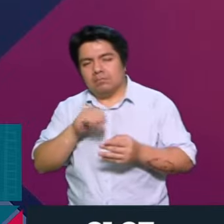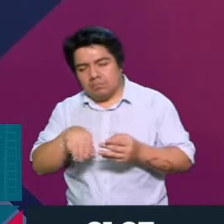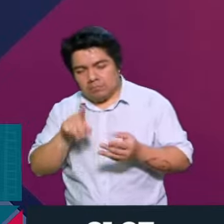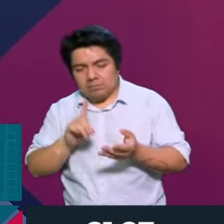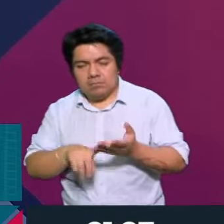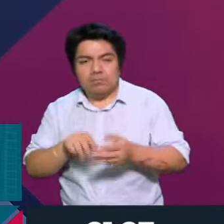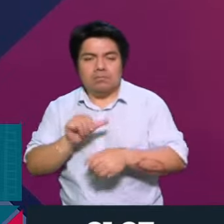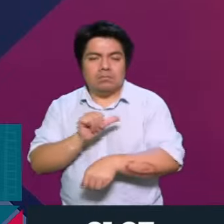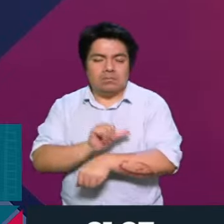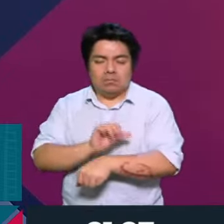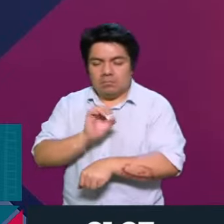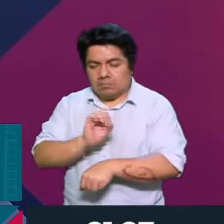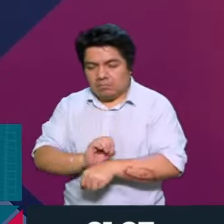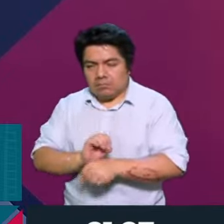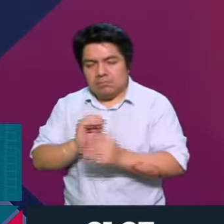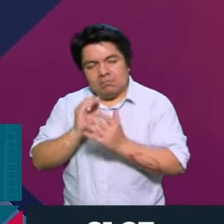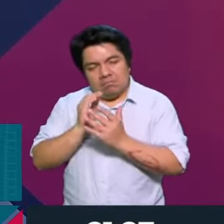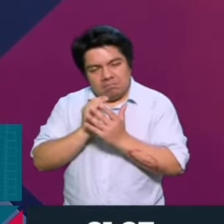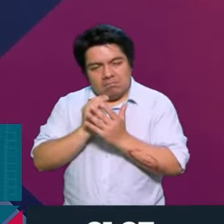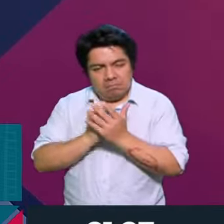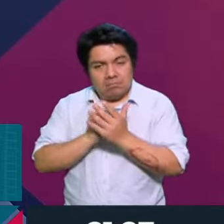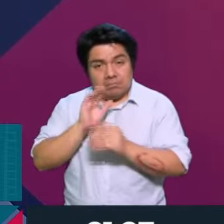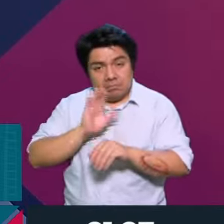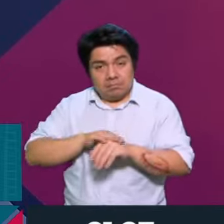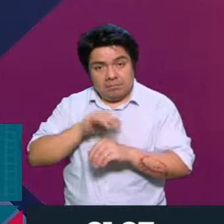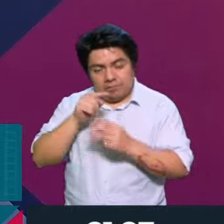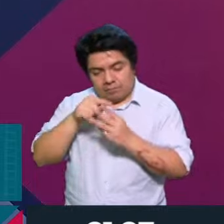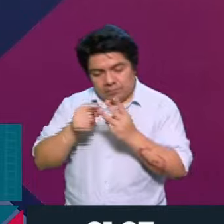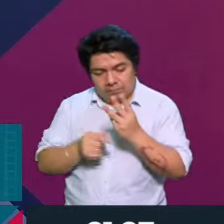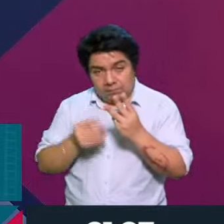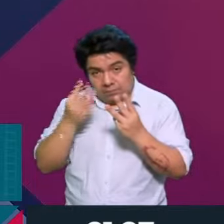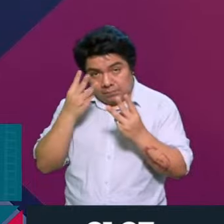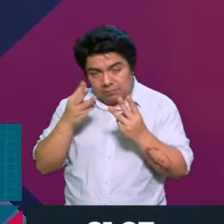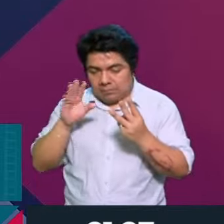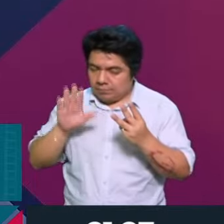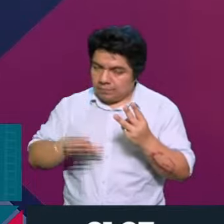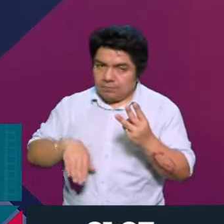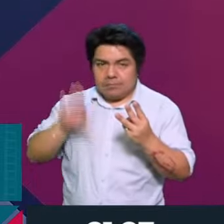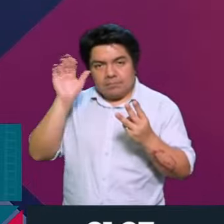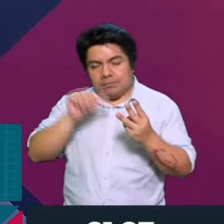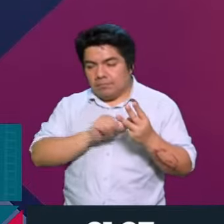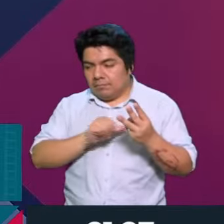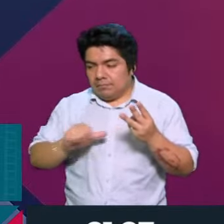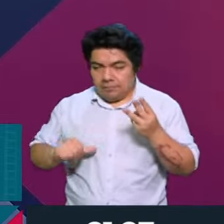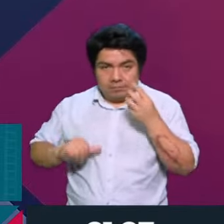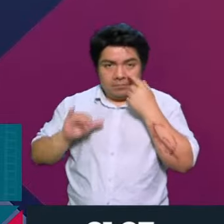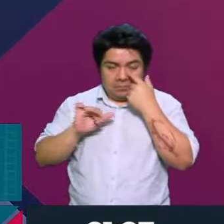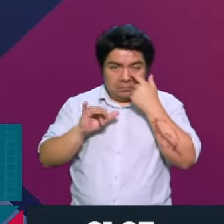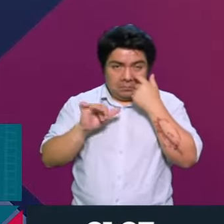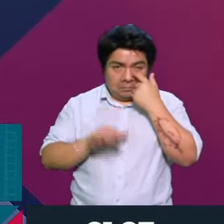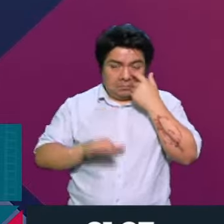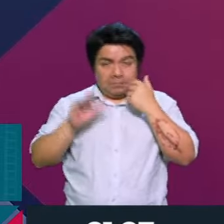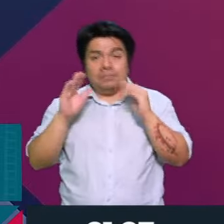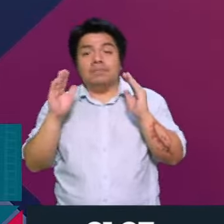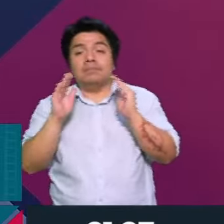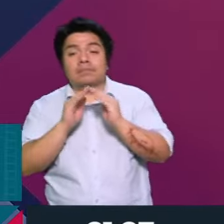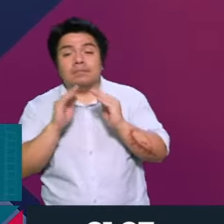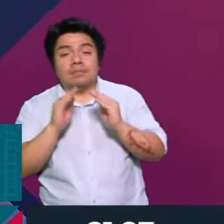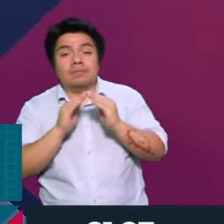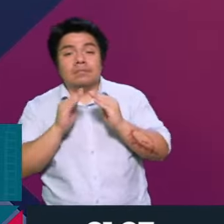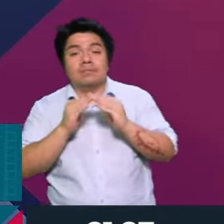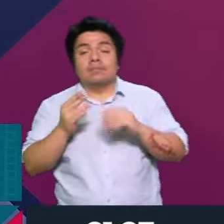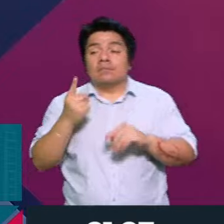Álvaro Obregón, pero muchísimo menos. Pero principalmente estas 3 alcaldías de la periferia fueron las más afectadas en vivienda